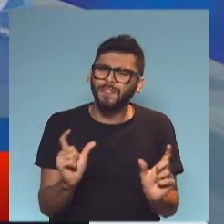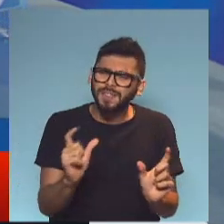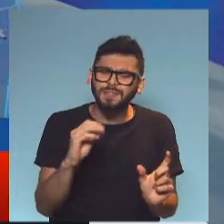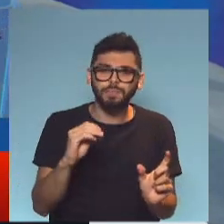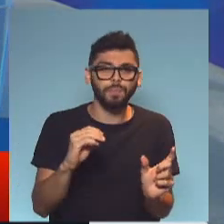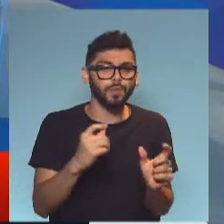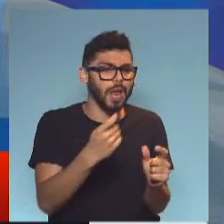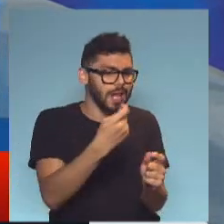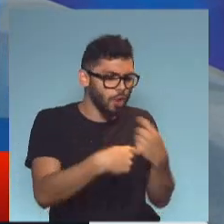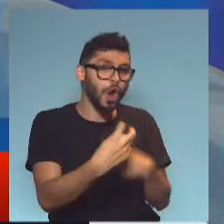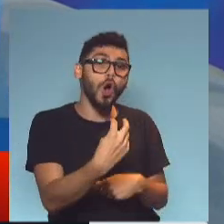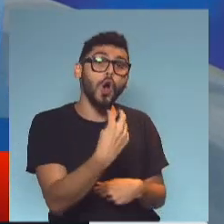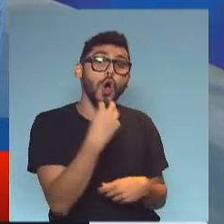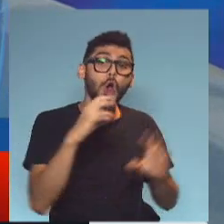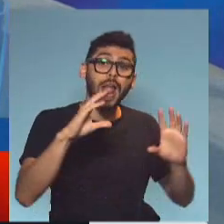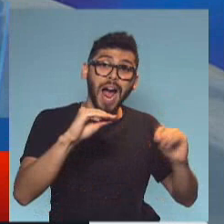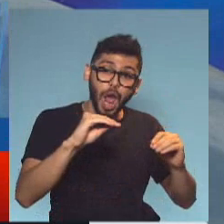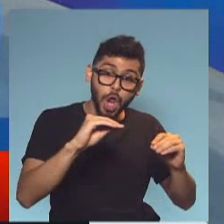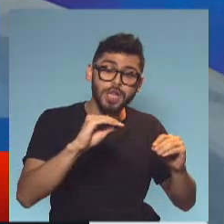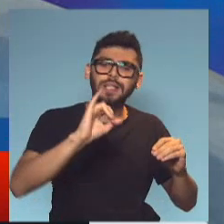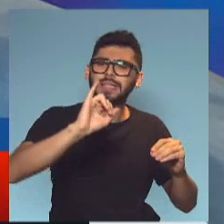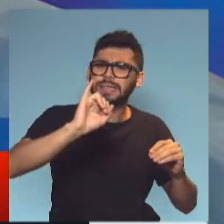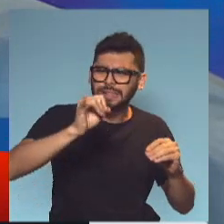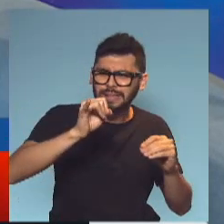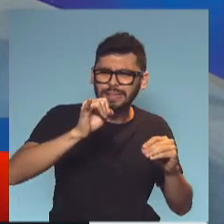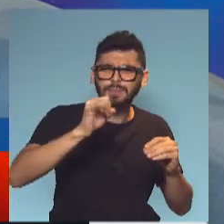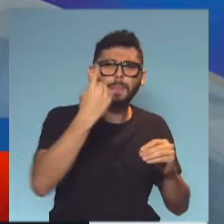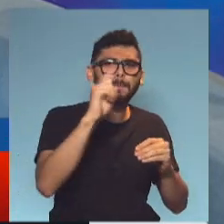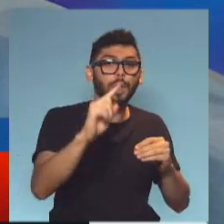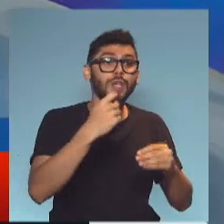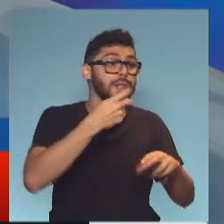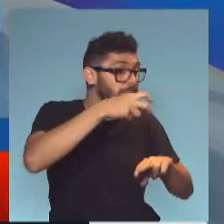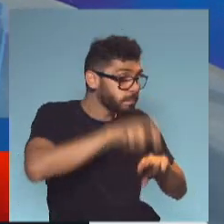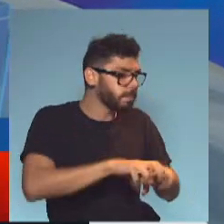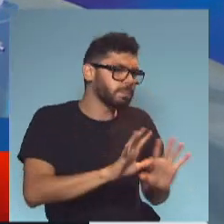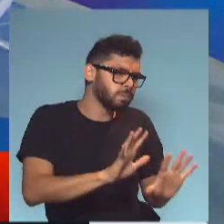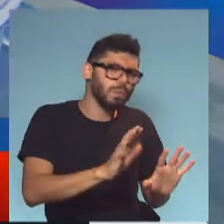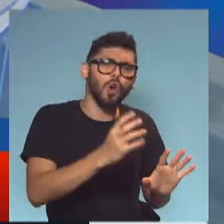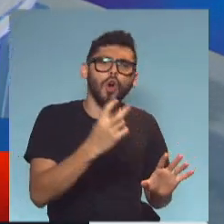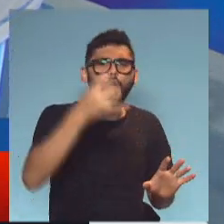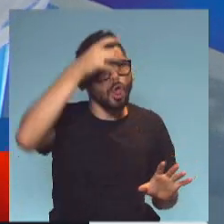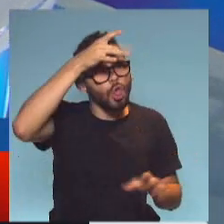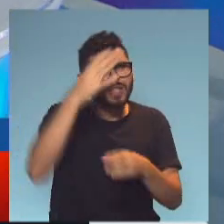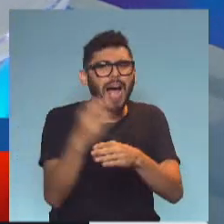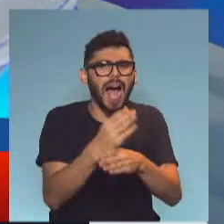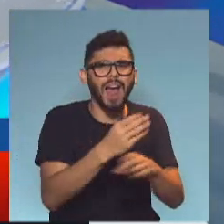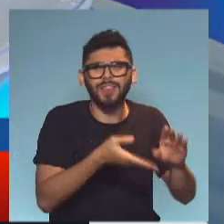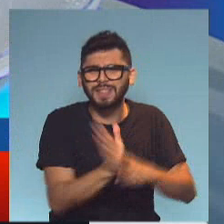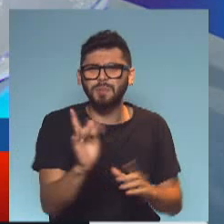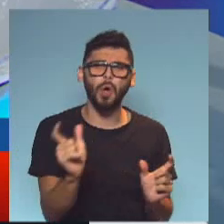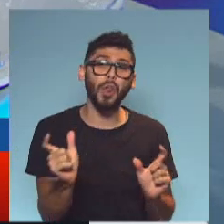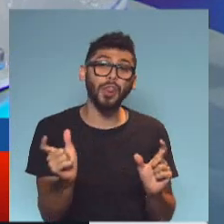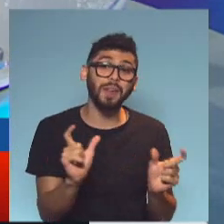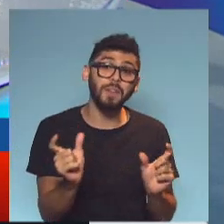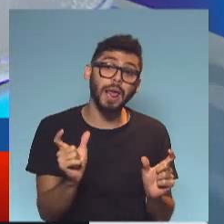los locales van a cerrar a las 11, pero las puertas, te vas a poder quedar un ratito adentro, un rato más, vas a poder salir antes de las 12, una diferencia nimia. Y